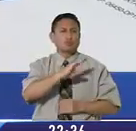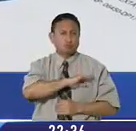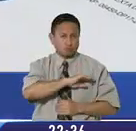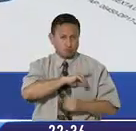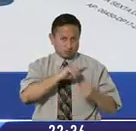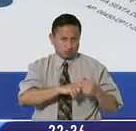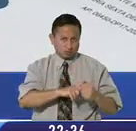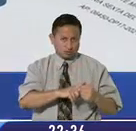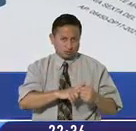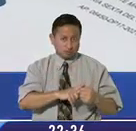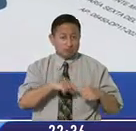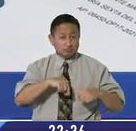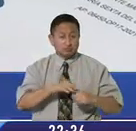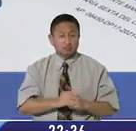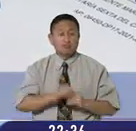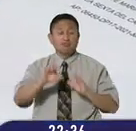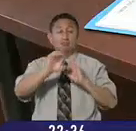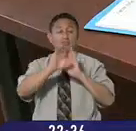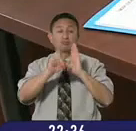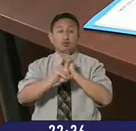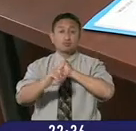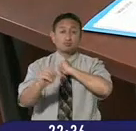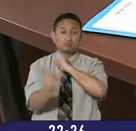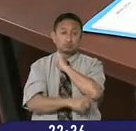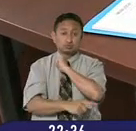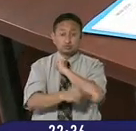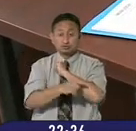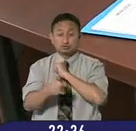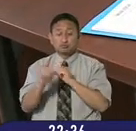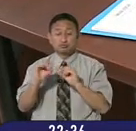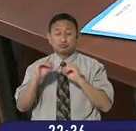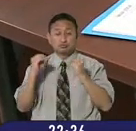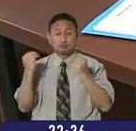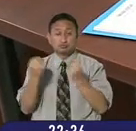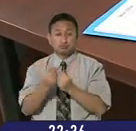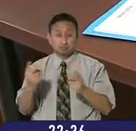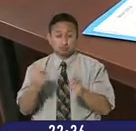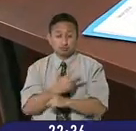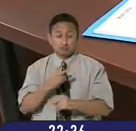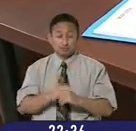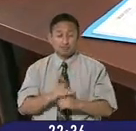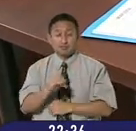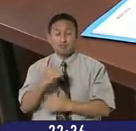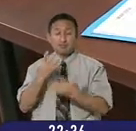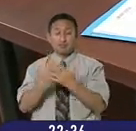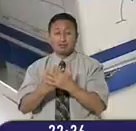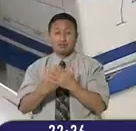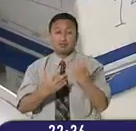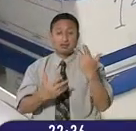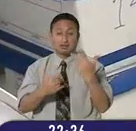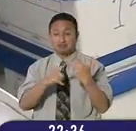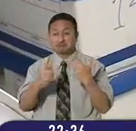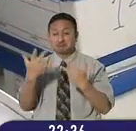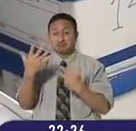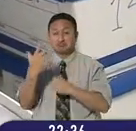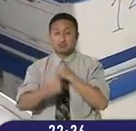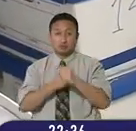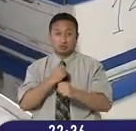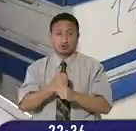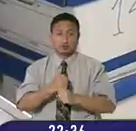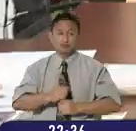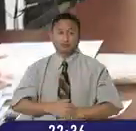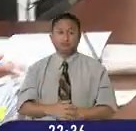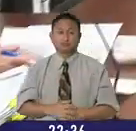Quito. Y según el Código Integral Penal, el delito de asociación ilícita es sancionado con cárcel de 3 a 5 años,